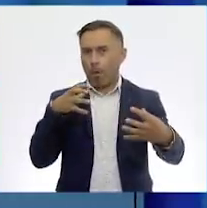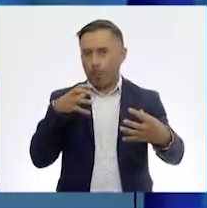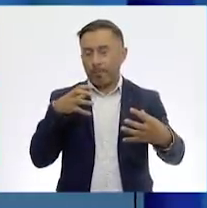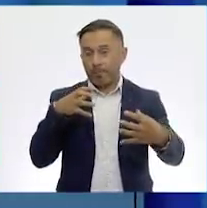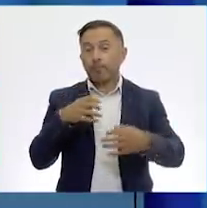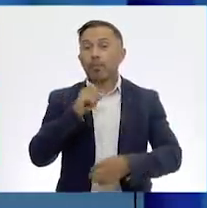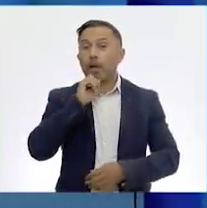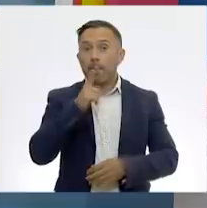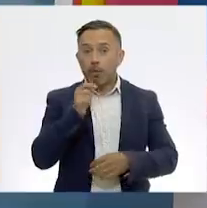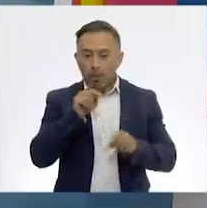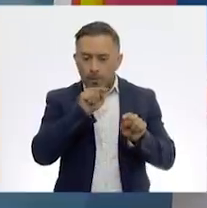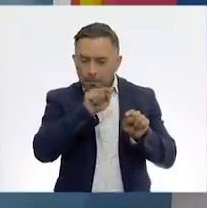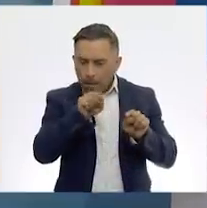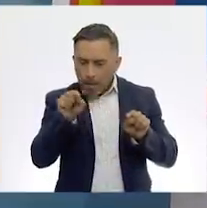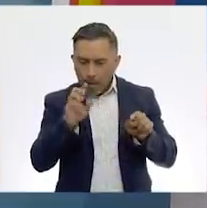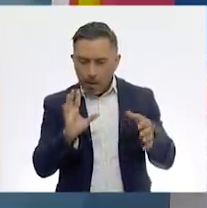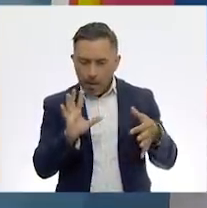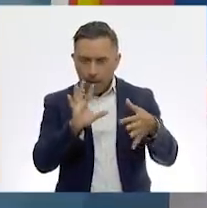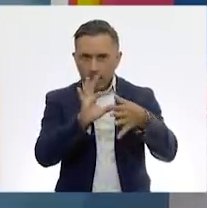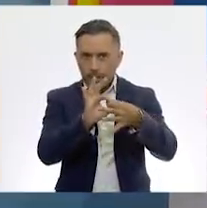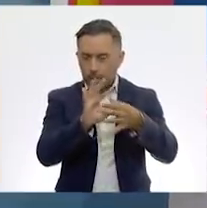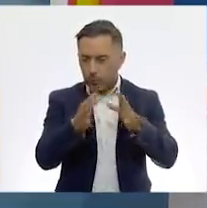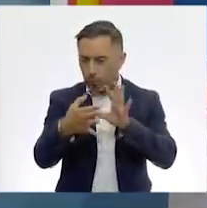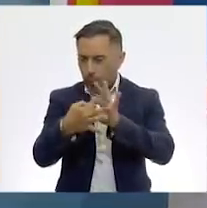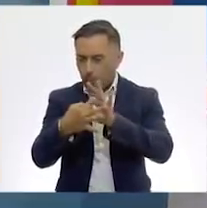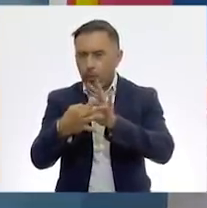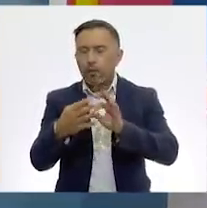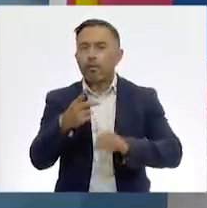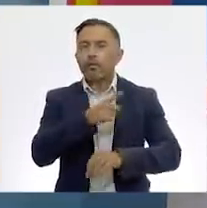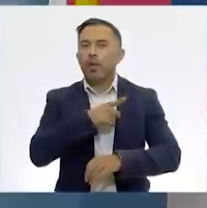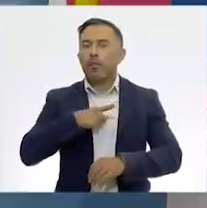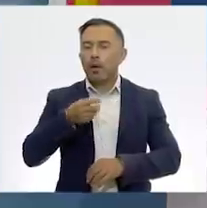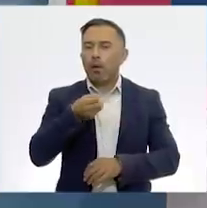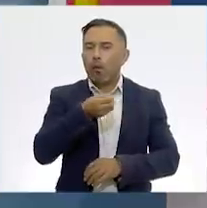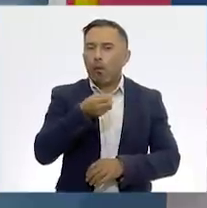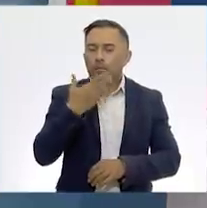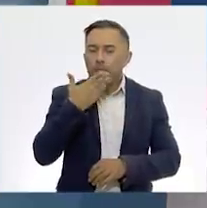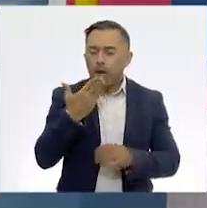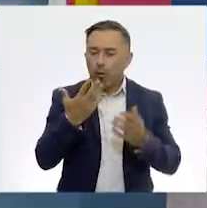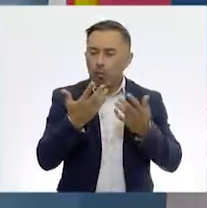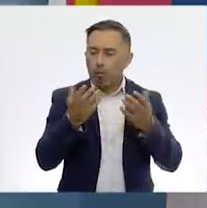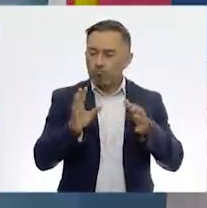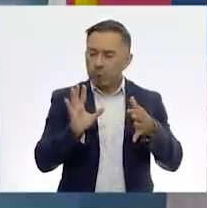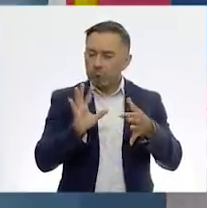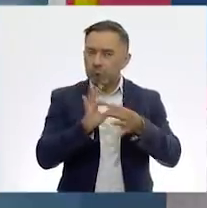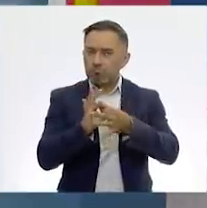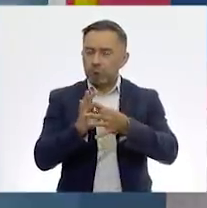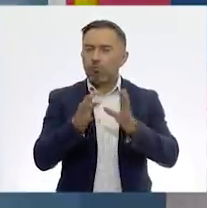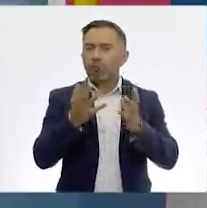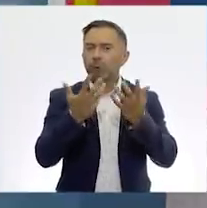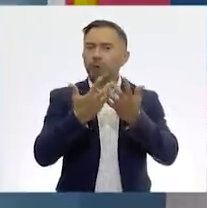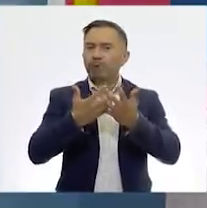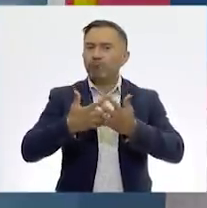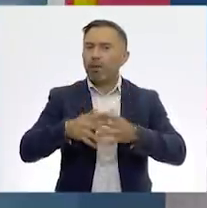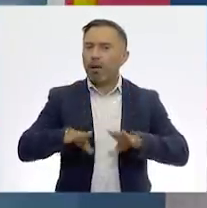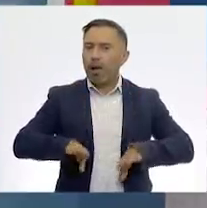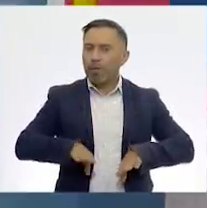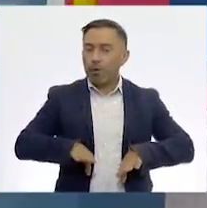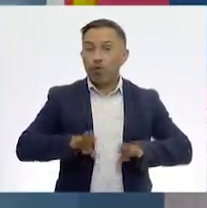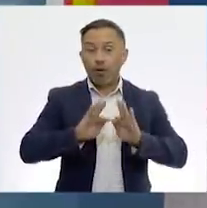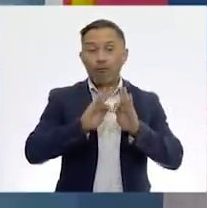estos elementos debe de ser armónica más que geométrica. Entonces, para ello vamos a hablar hoy de los principios